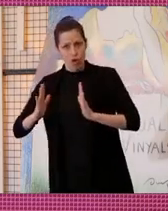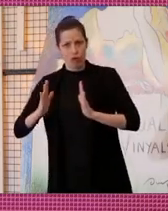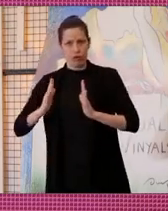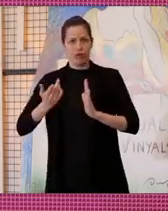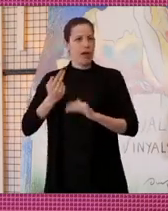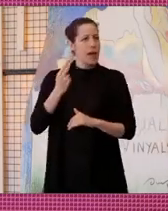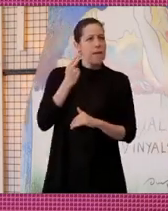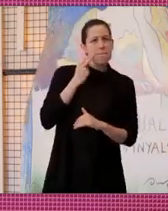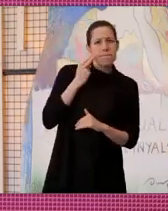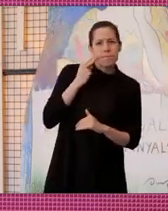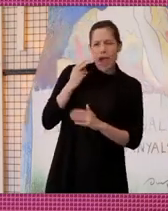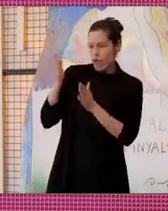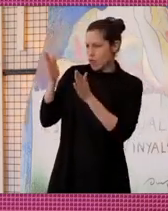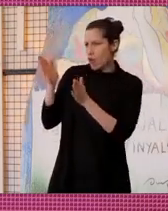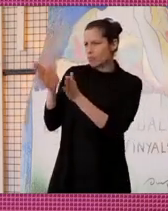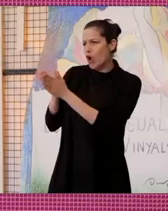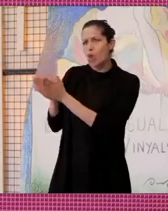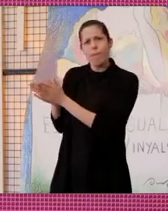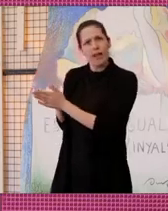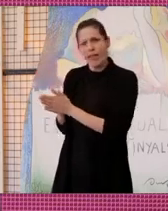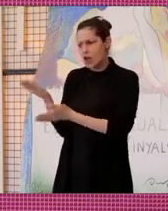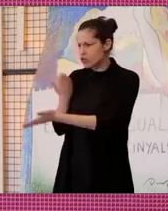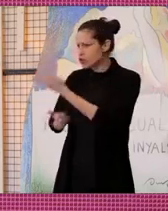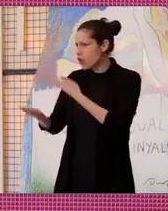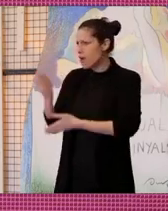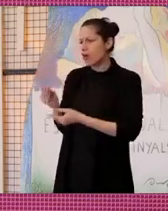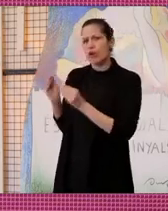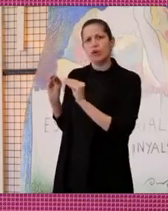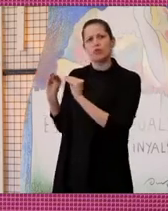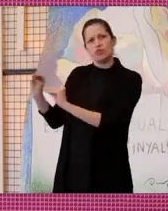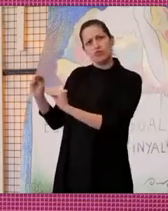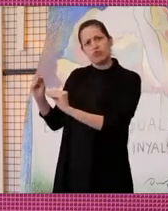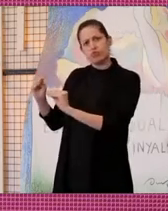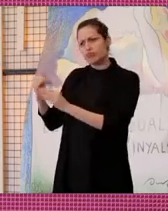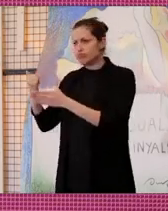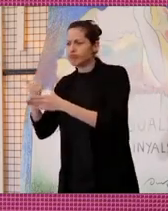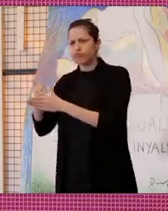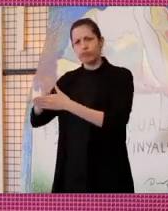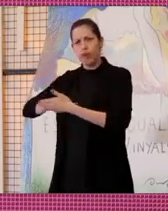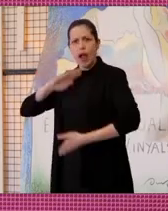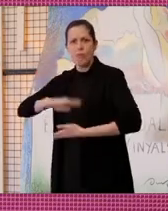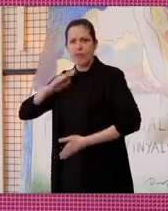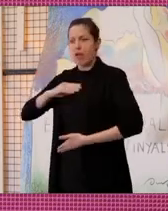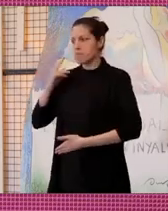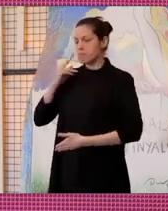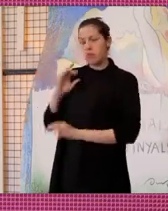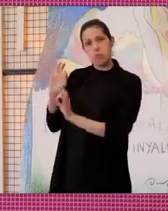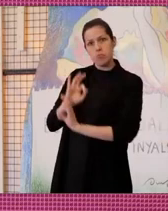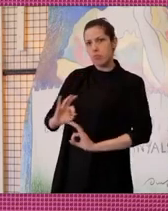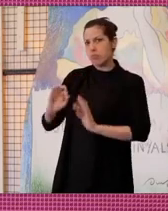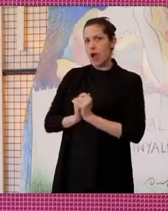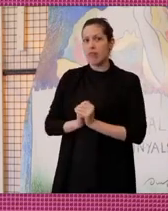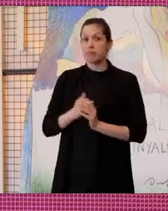la brillantez de tus colaboradores yo me encontré cuando llegué que había dos personas que en el ínterin habían